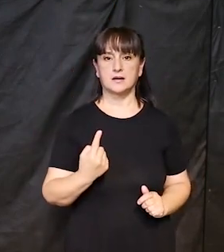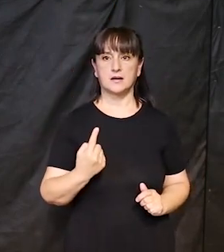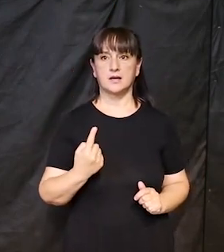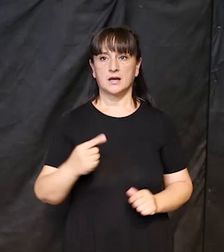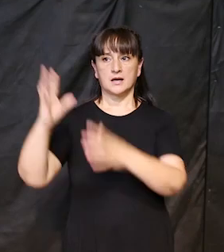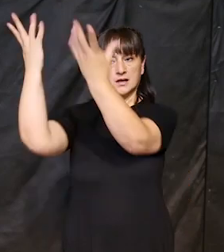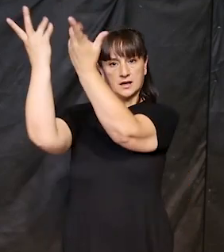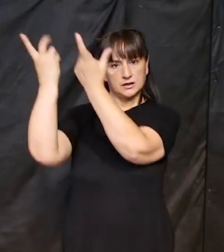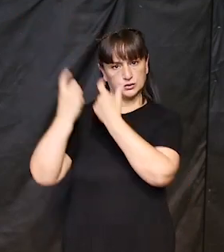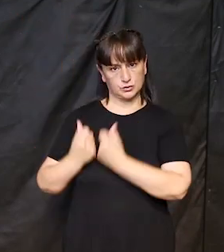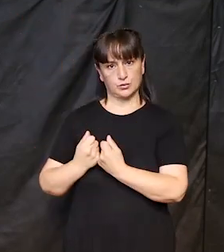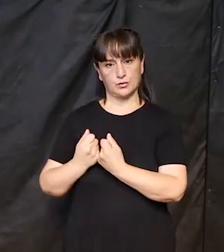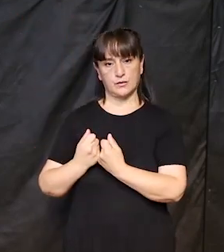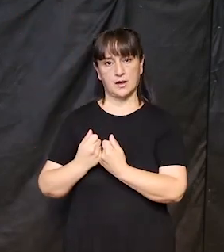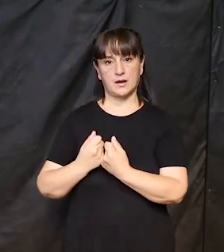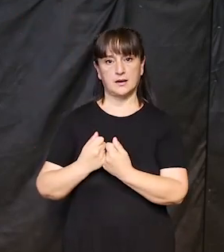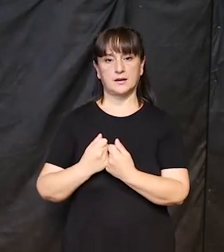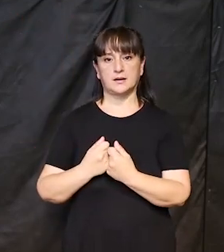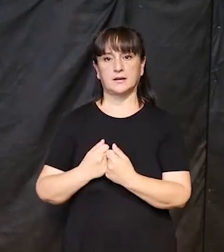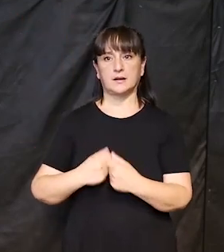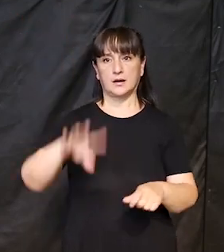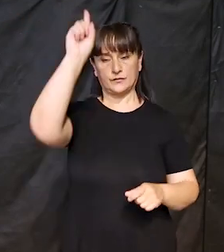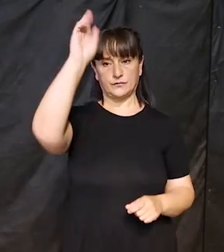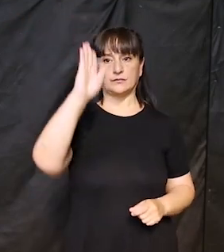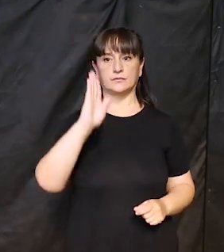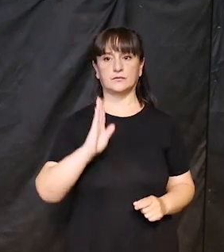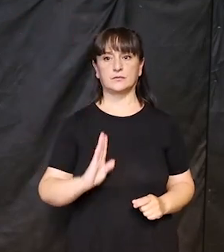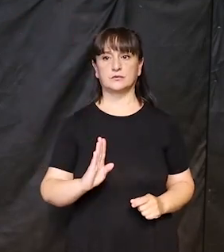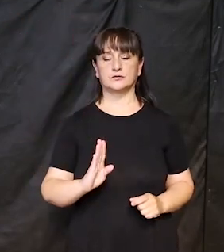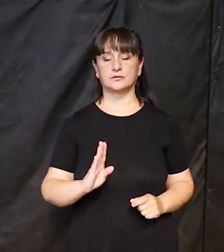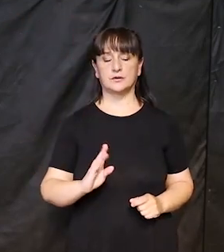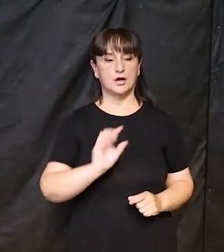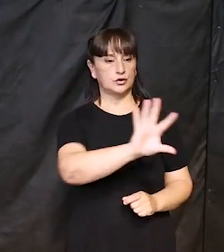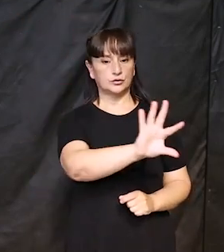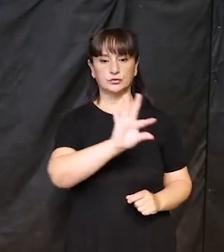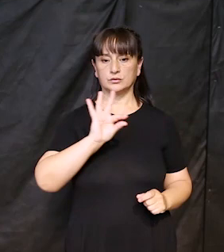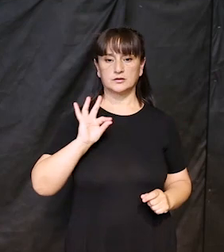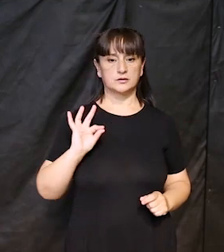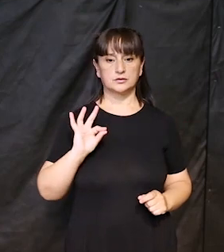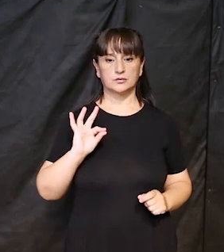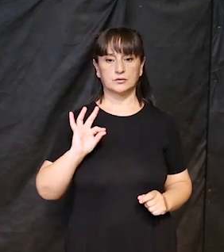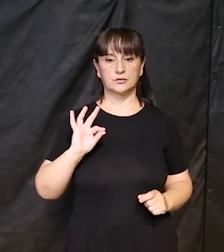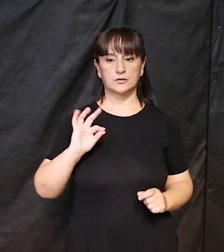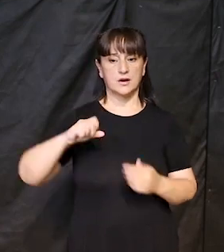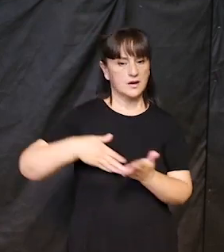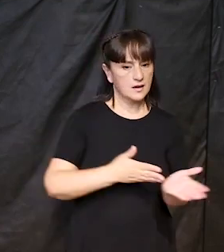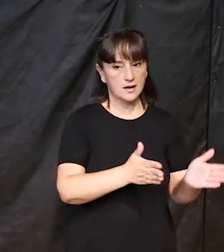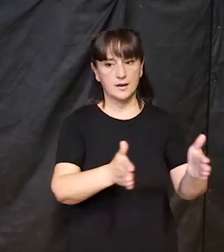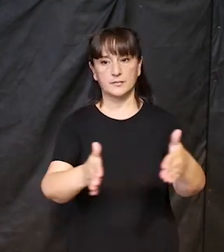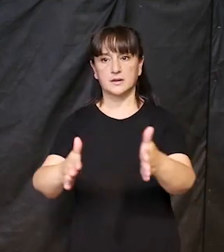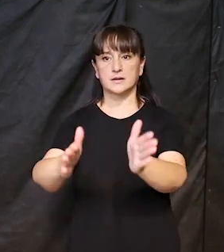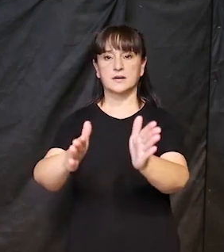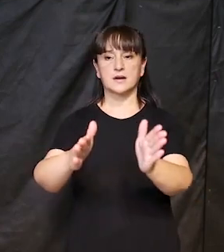cielo que dion cuando entendió esto dice que tomó la decisión y comenzó a